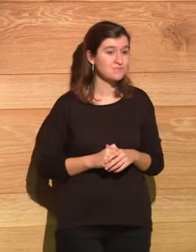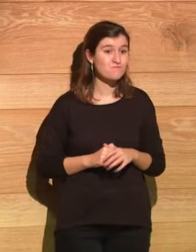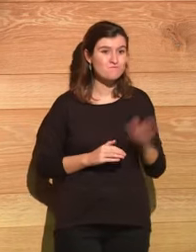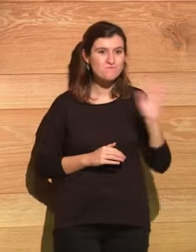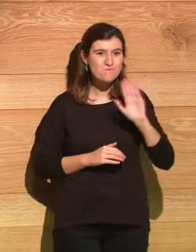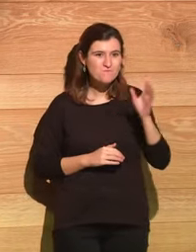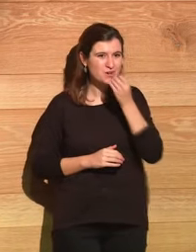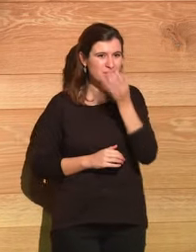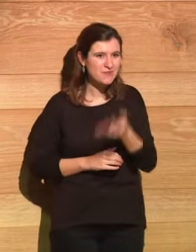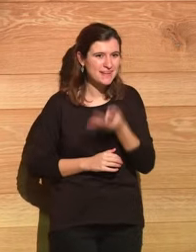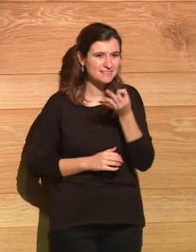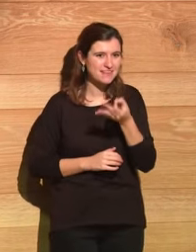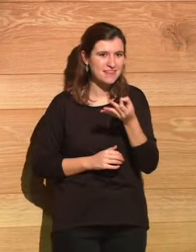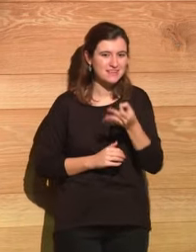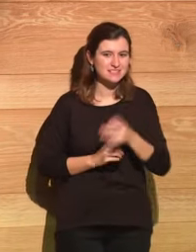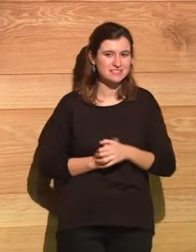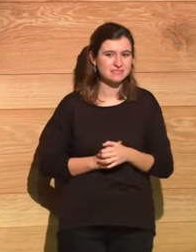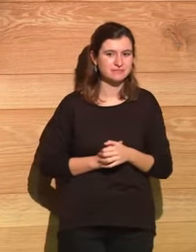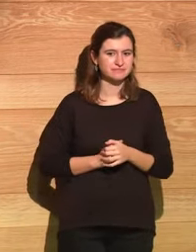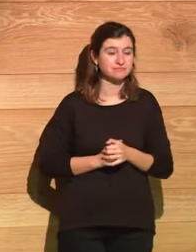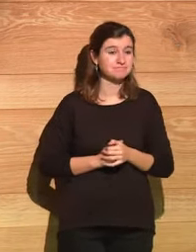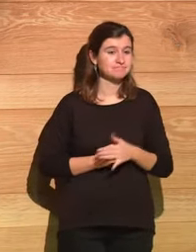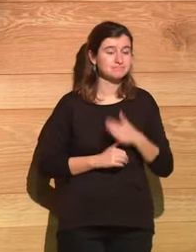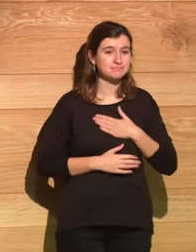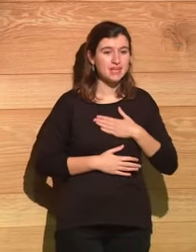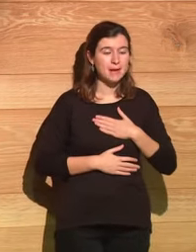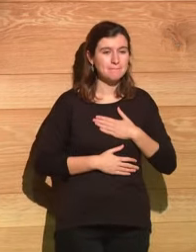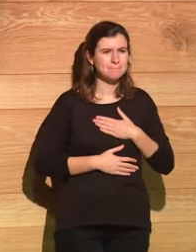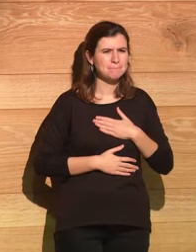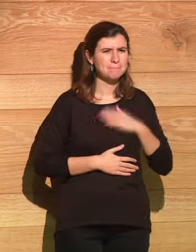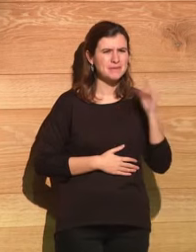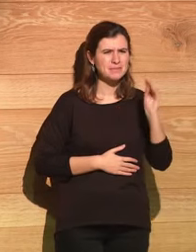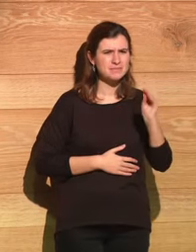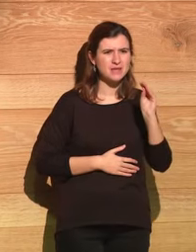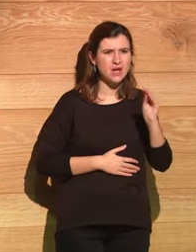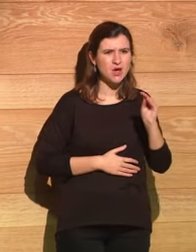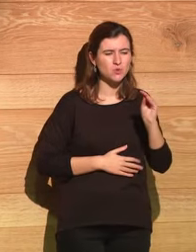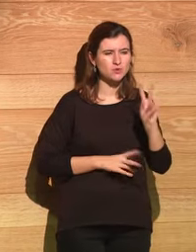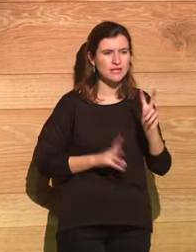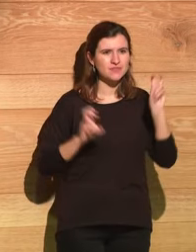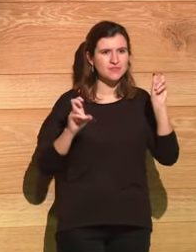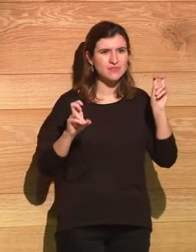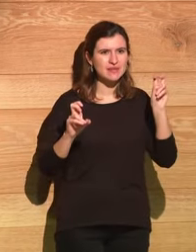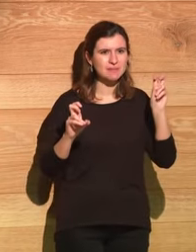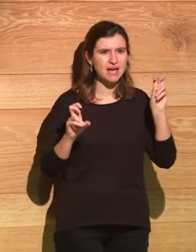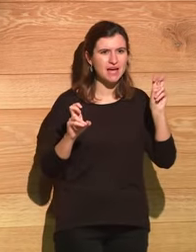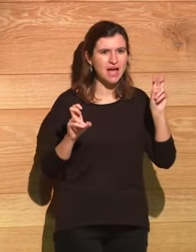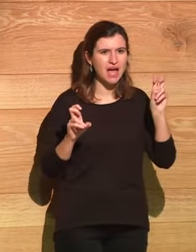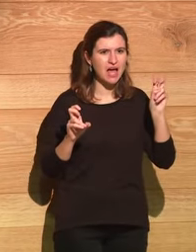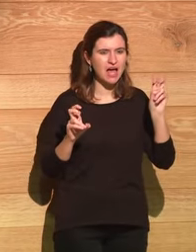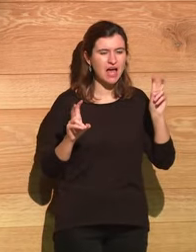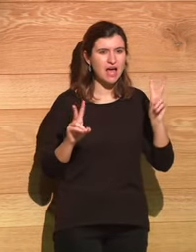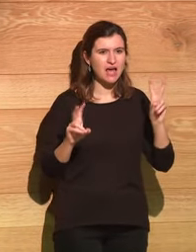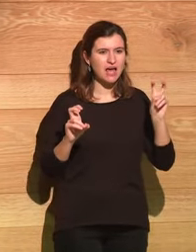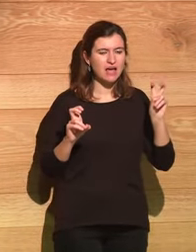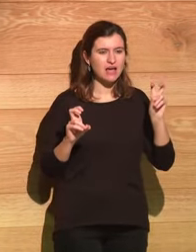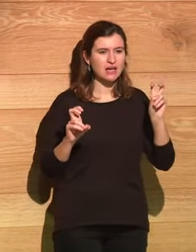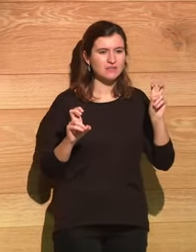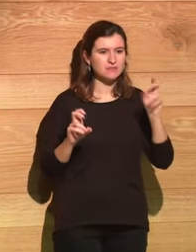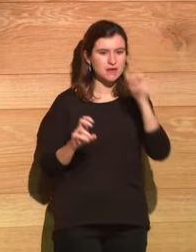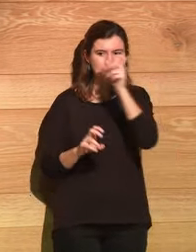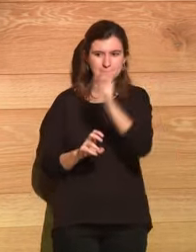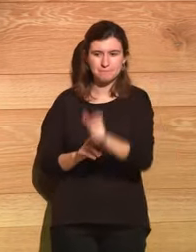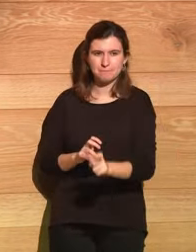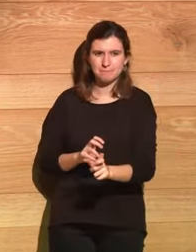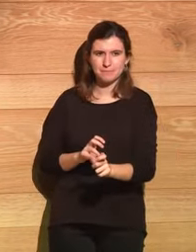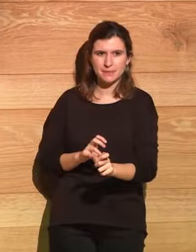Hola, buenas tardes. Mi pregunta va un poco sobre eso que habéis dicho antes acerca de ver al otro como un